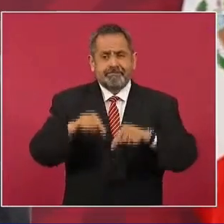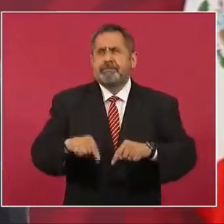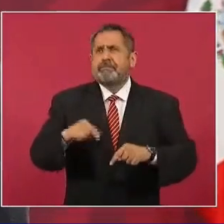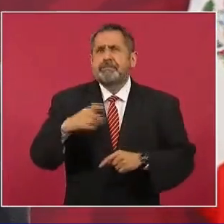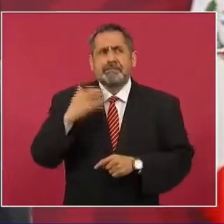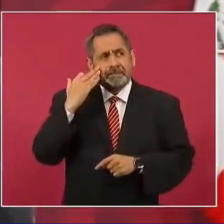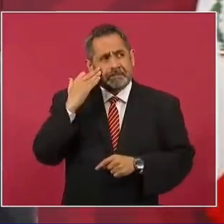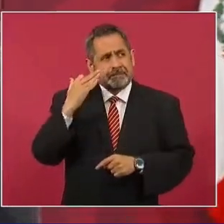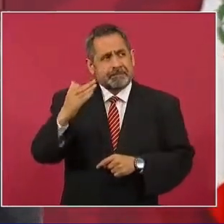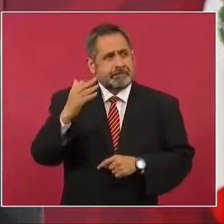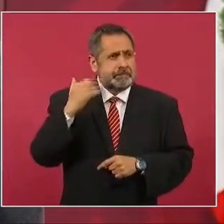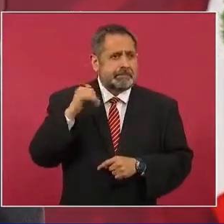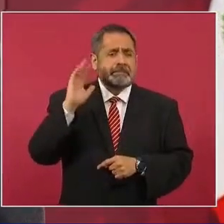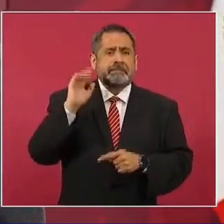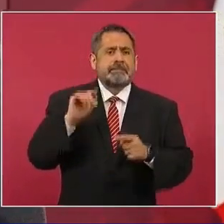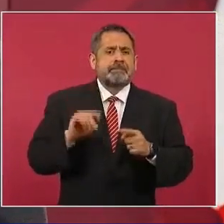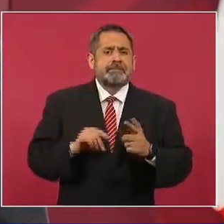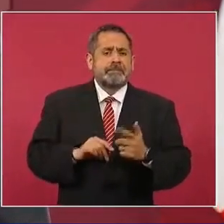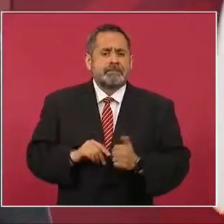allá